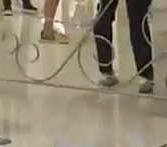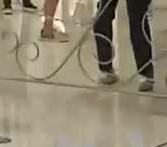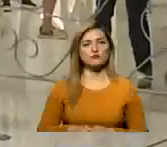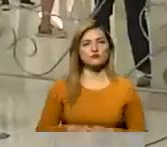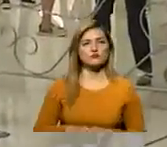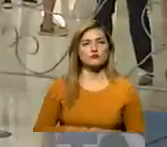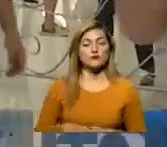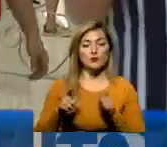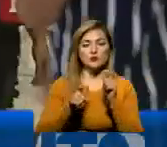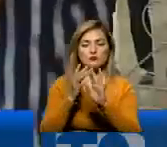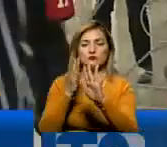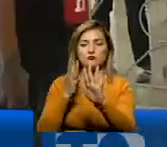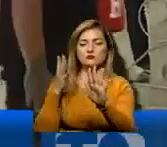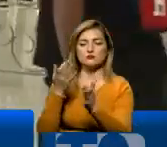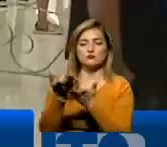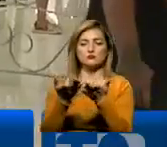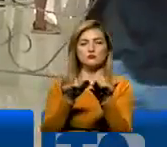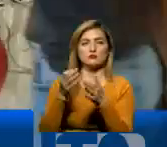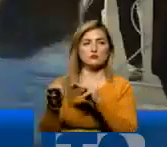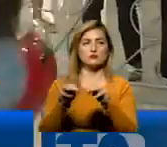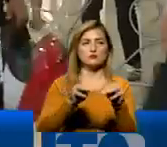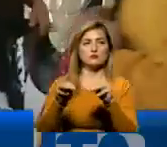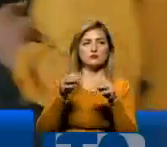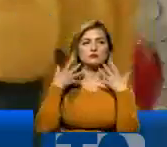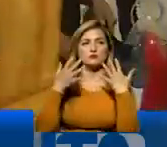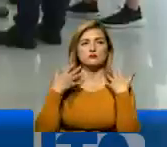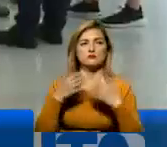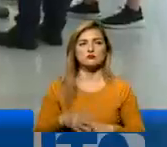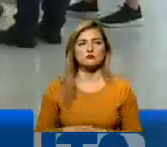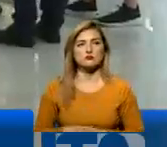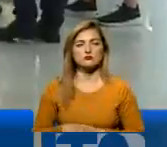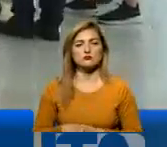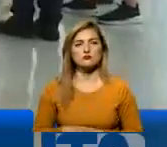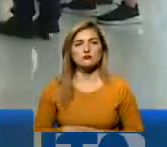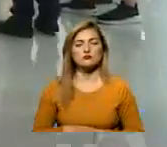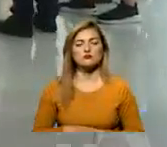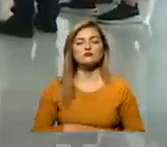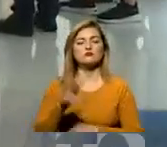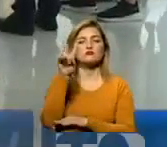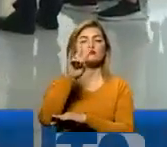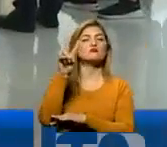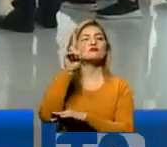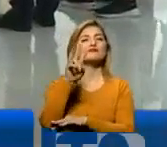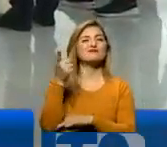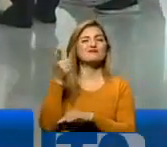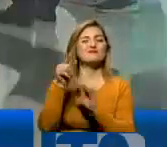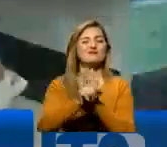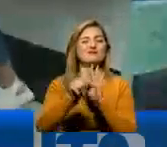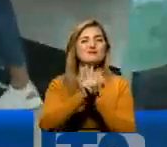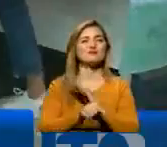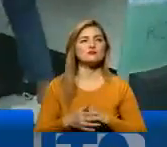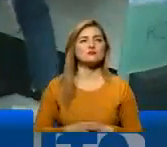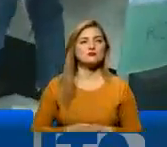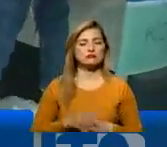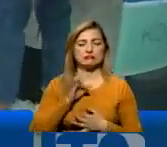Personas haciendo fila fuera de las tiendas en centros comerciales en Guayaquil. Esto es el Black Friday en plena pandemia en la ciudad y